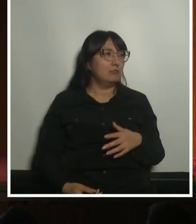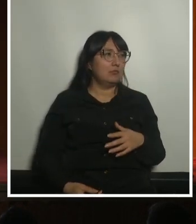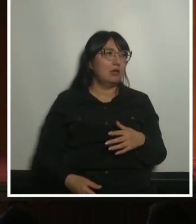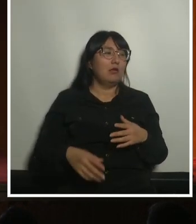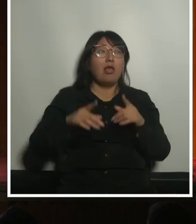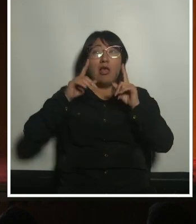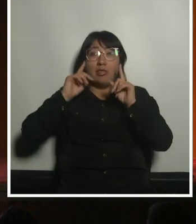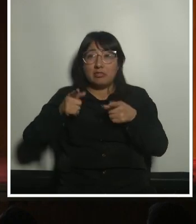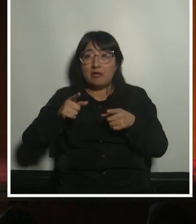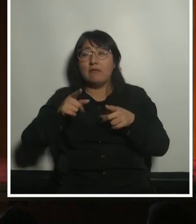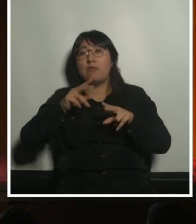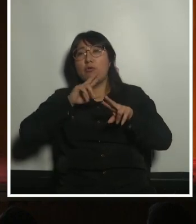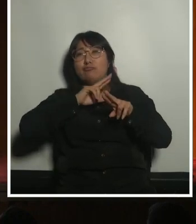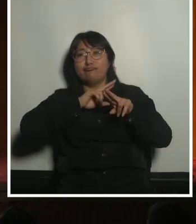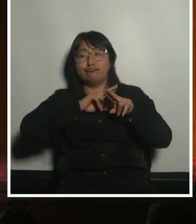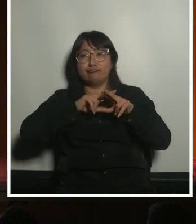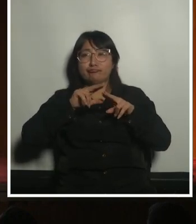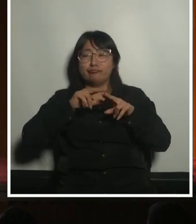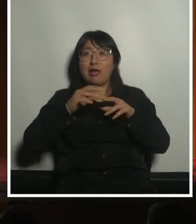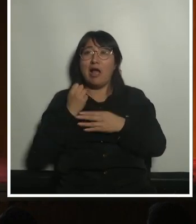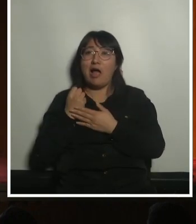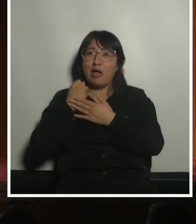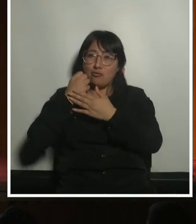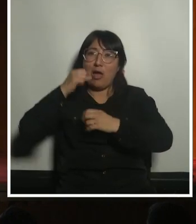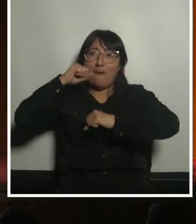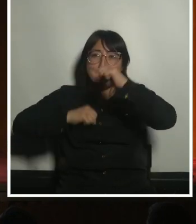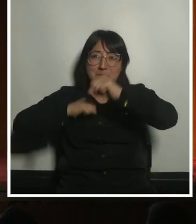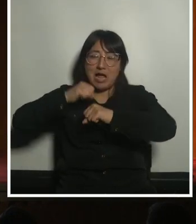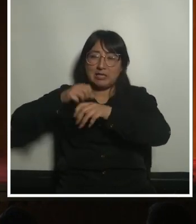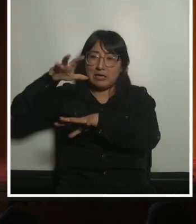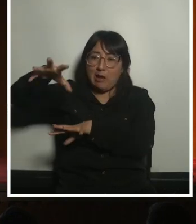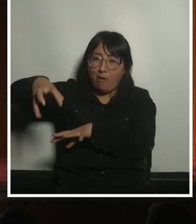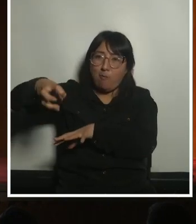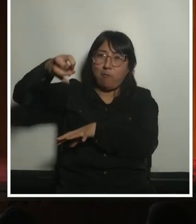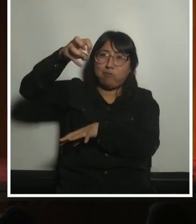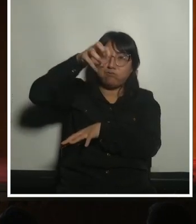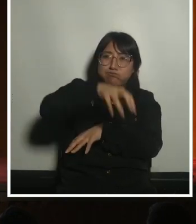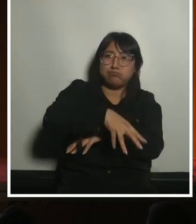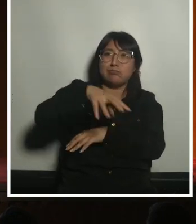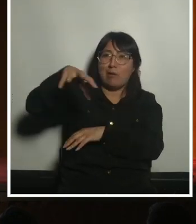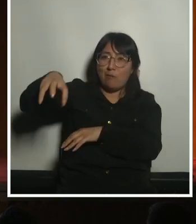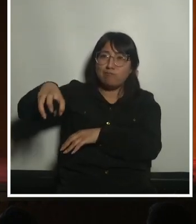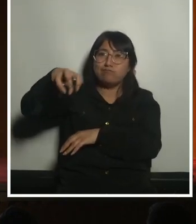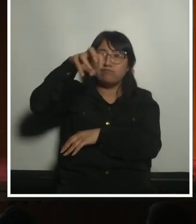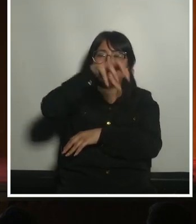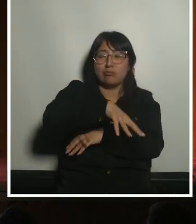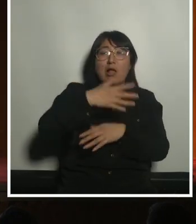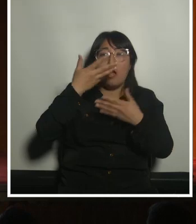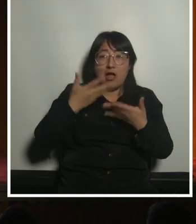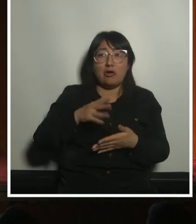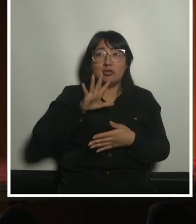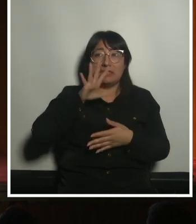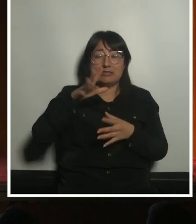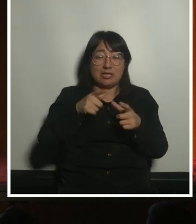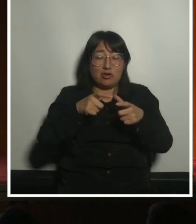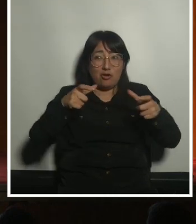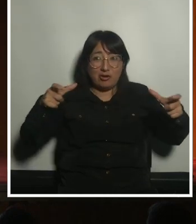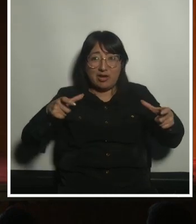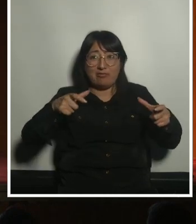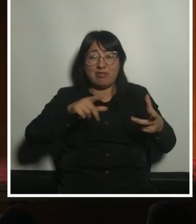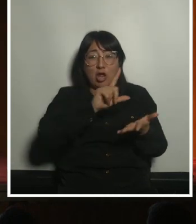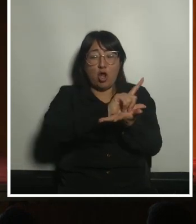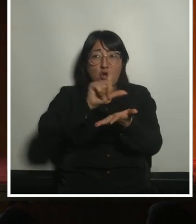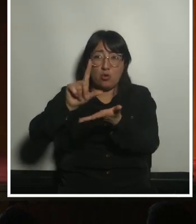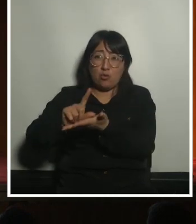aplicar apertura mecánica. En este verano, por lo menos 5 grandes cuencas del país tuvimos que